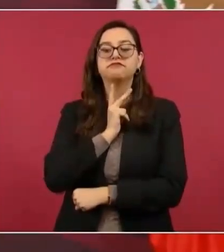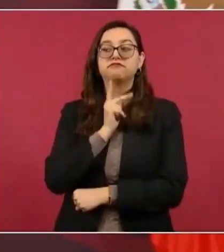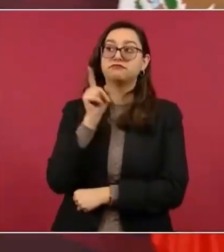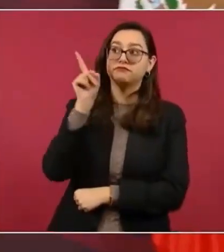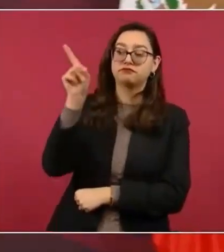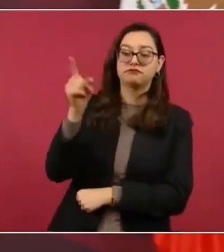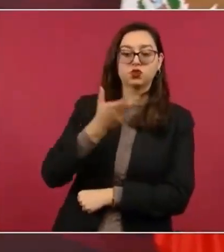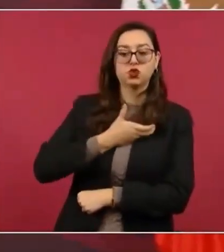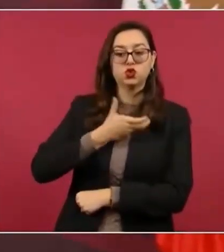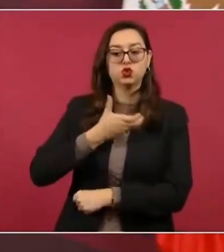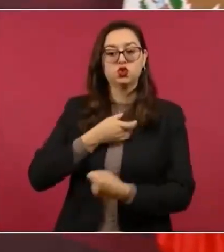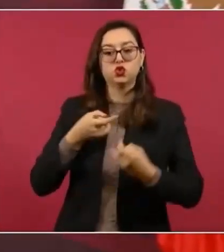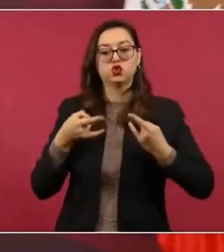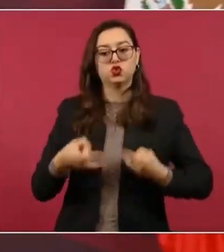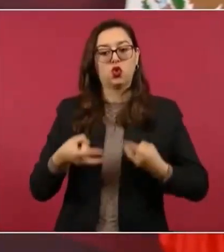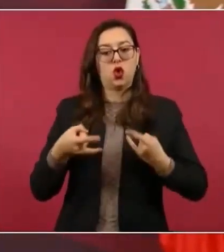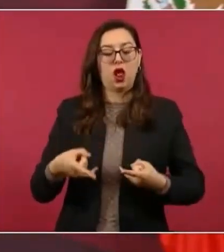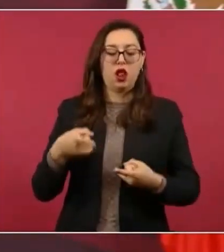Zócalo,